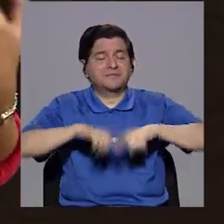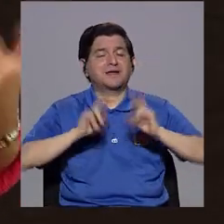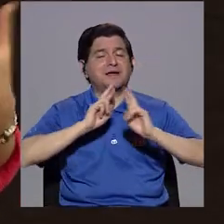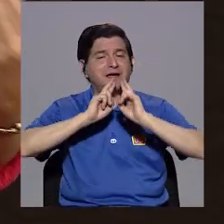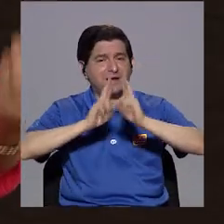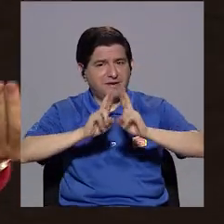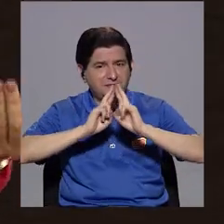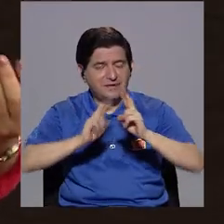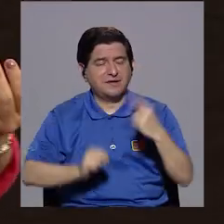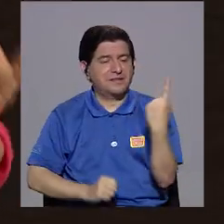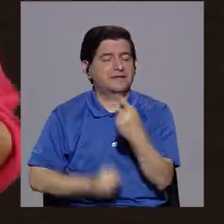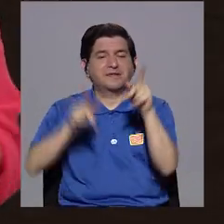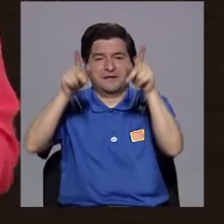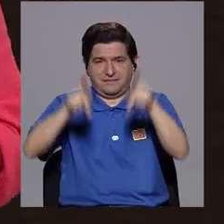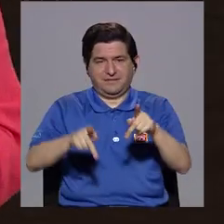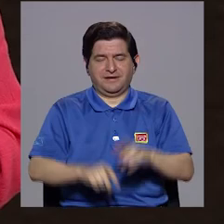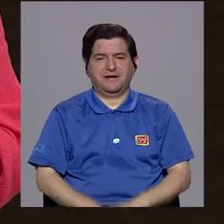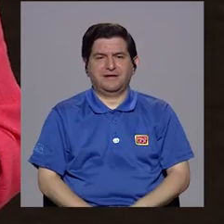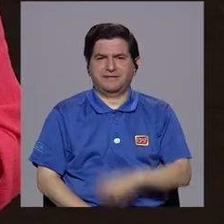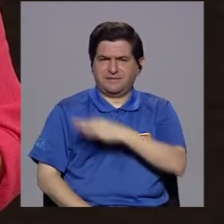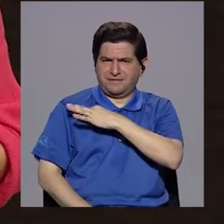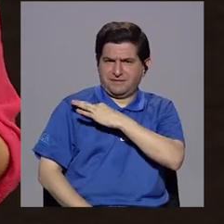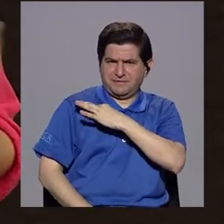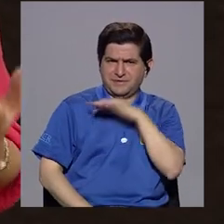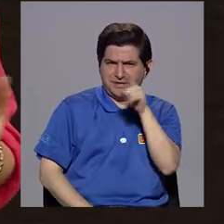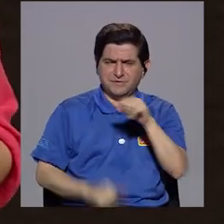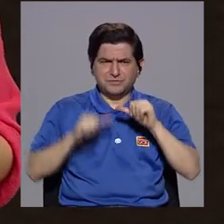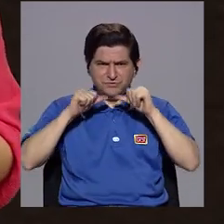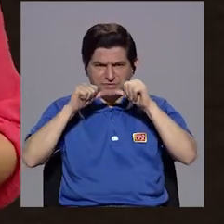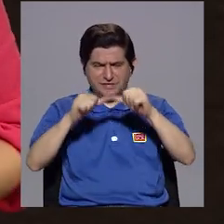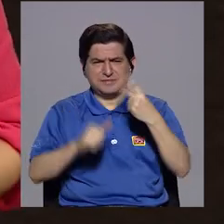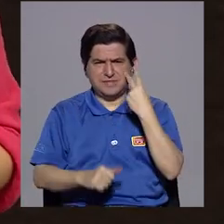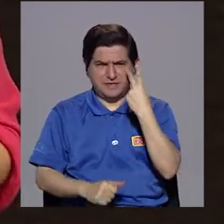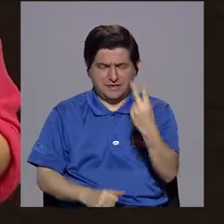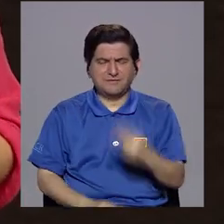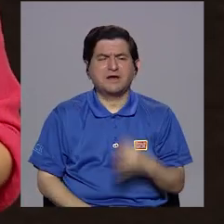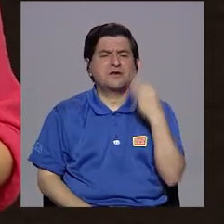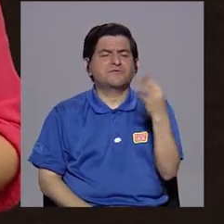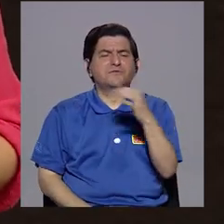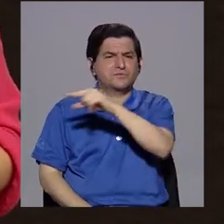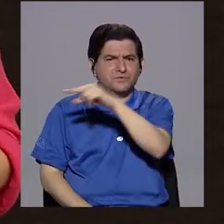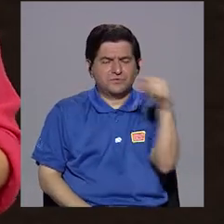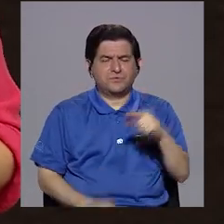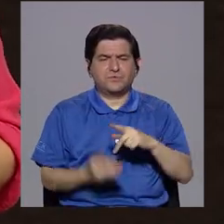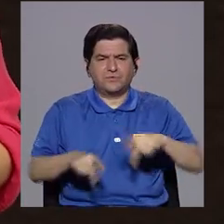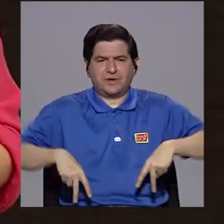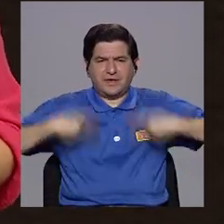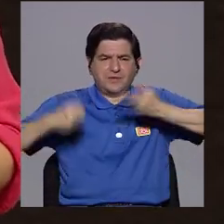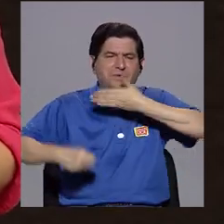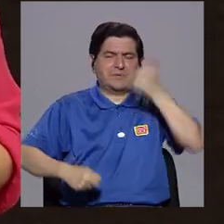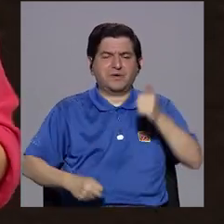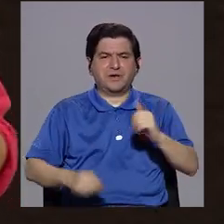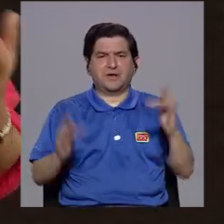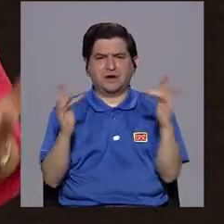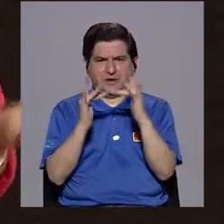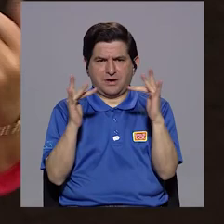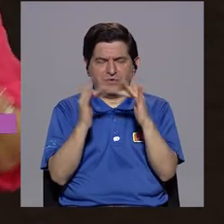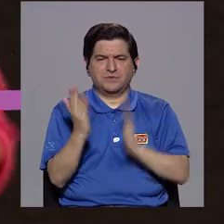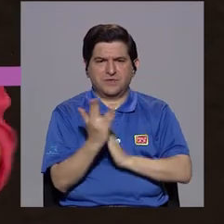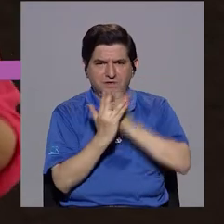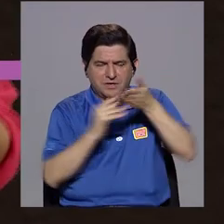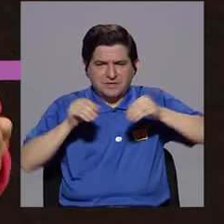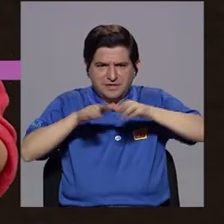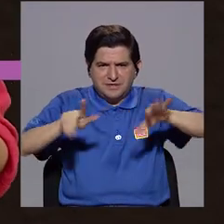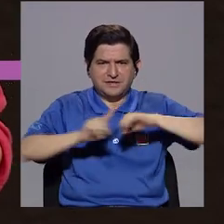también dependen los resultados de cada persona. Le invitamos a que continúe viéndonos la próxima semana en Vivir Mejor y a contactarse